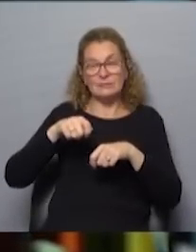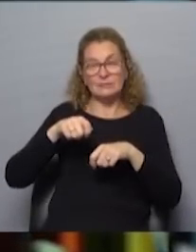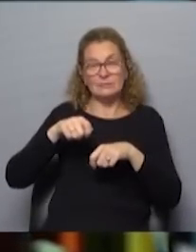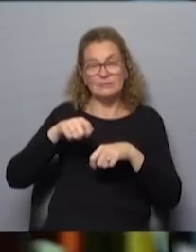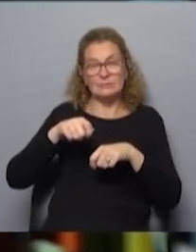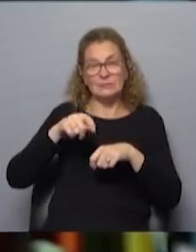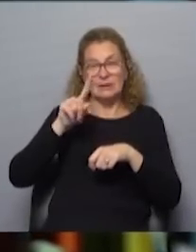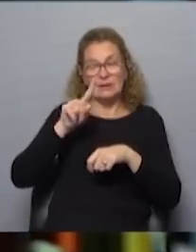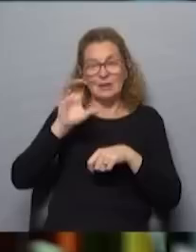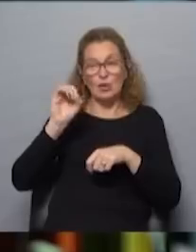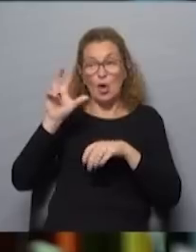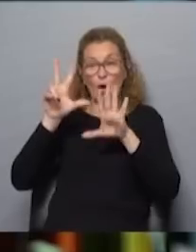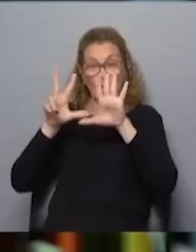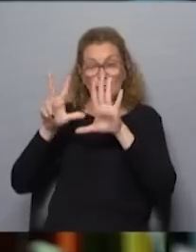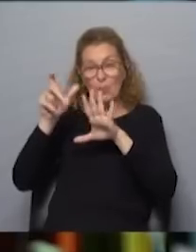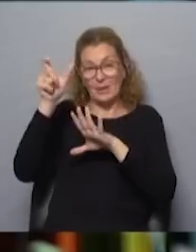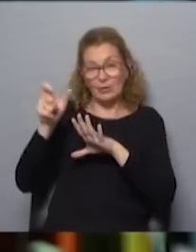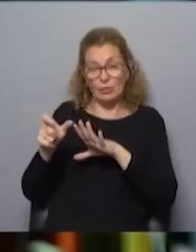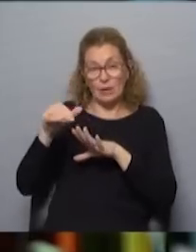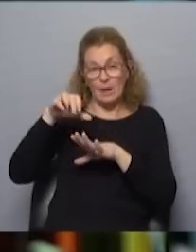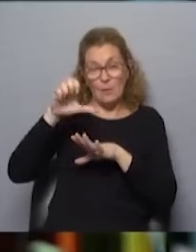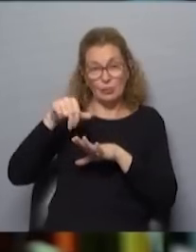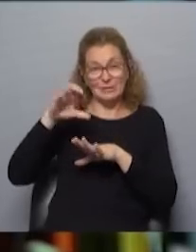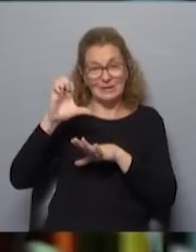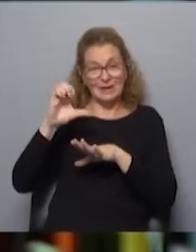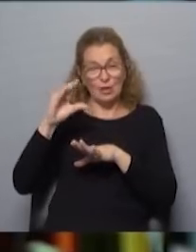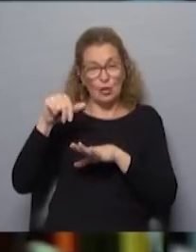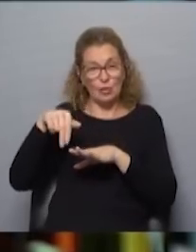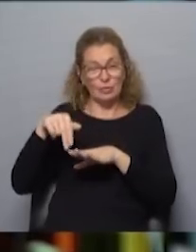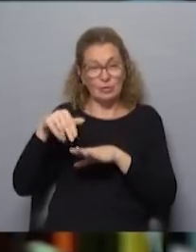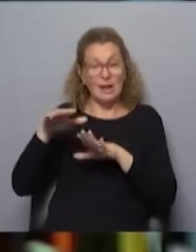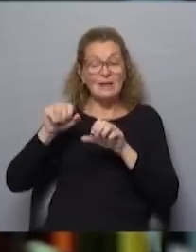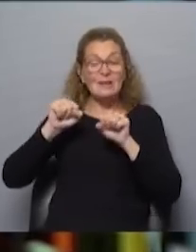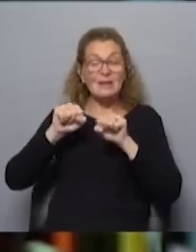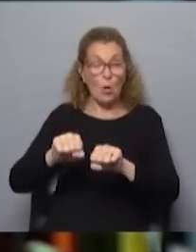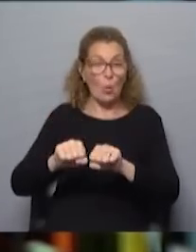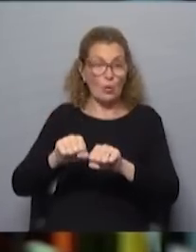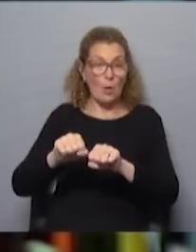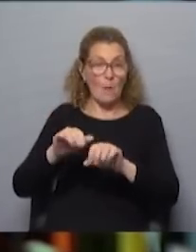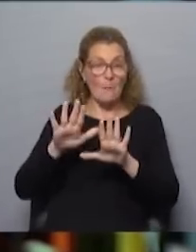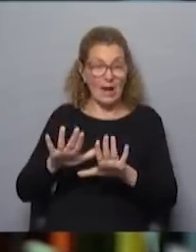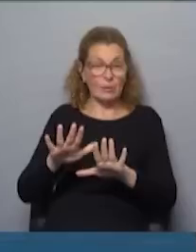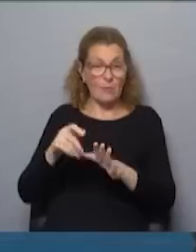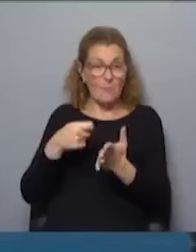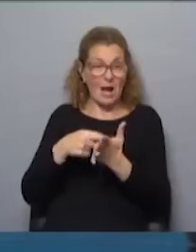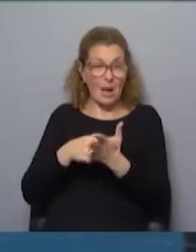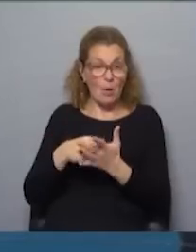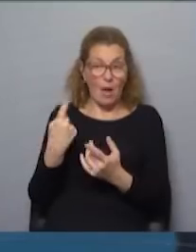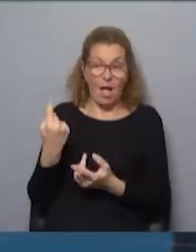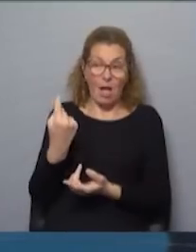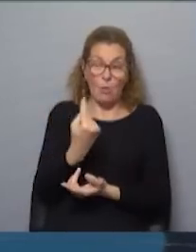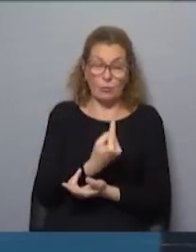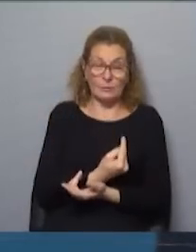108 funcionarios en el monte con están el seguro de paro seguro para lo pagamos nosotros